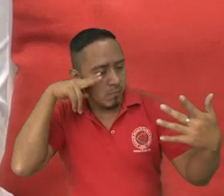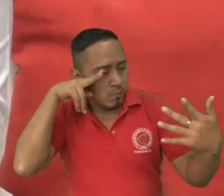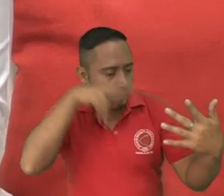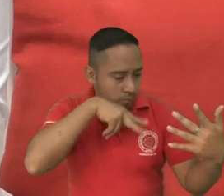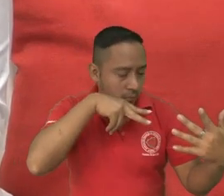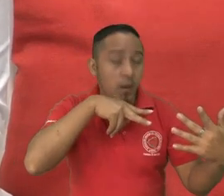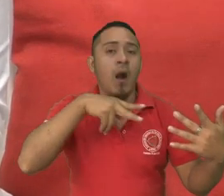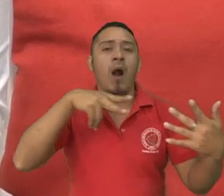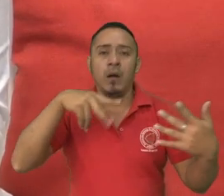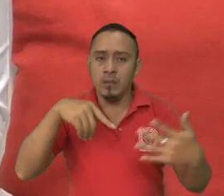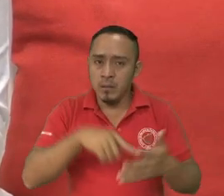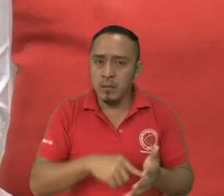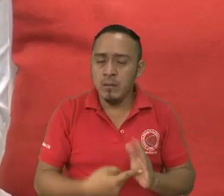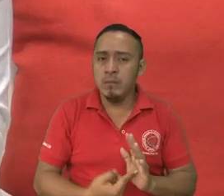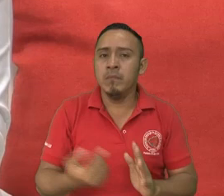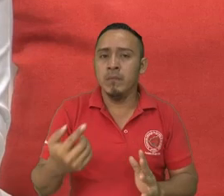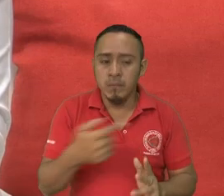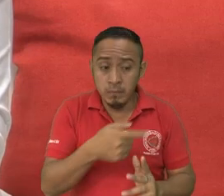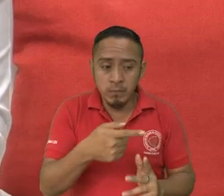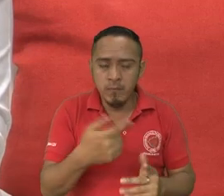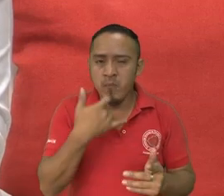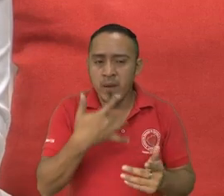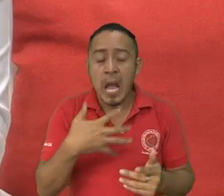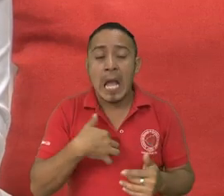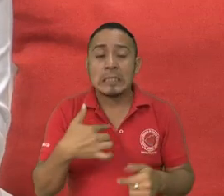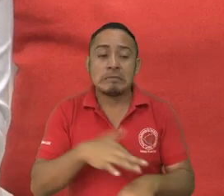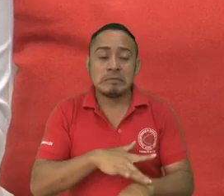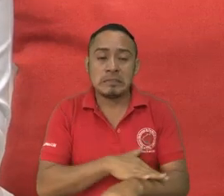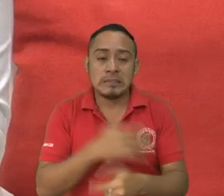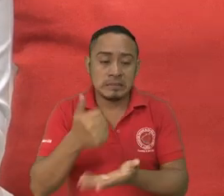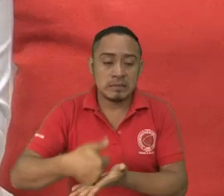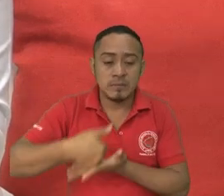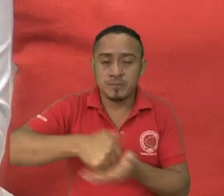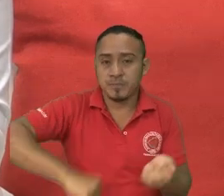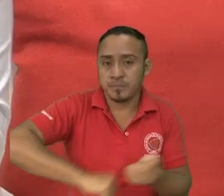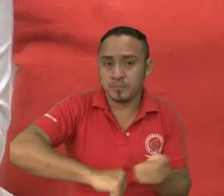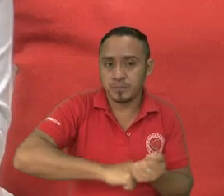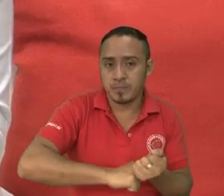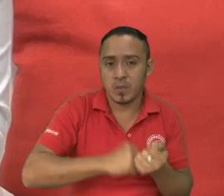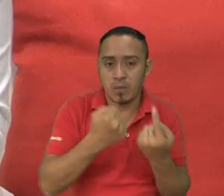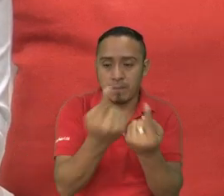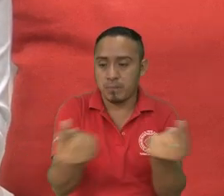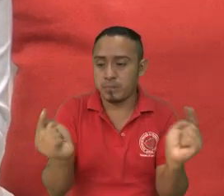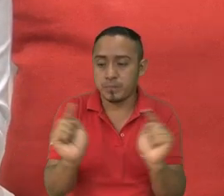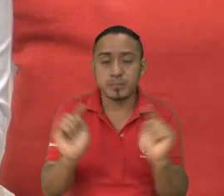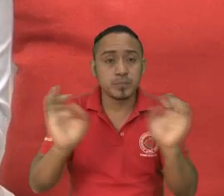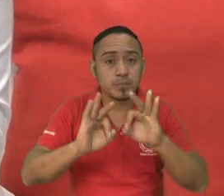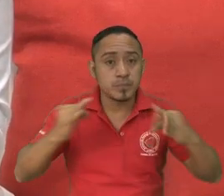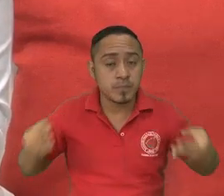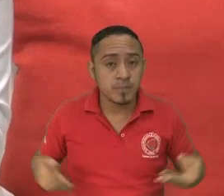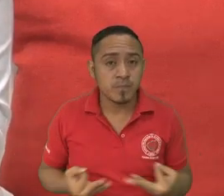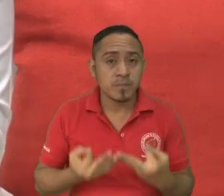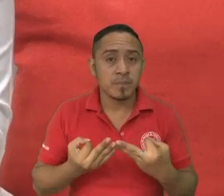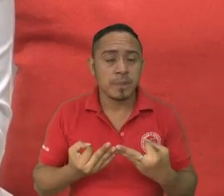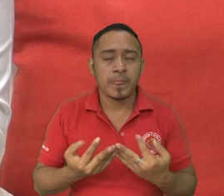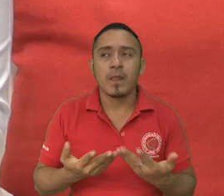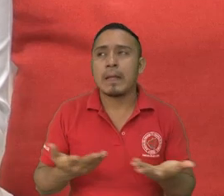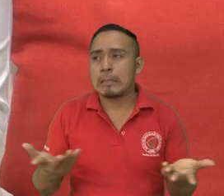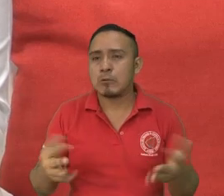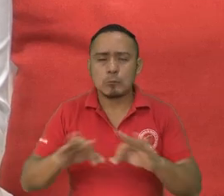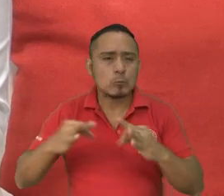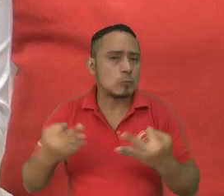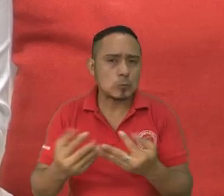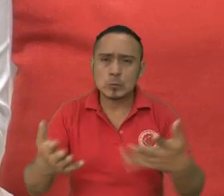que ellos necesitan de su apoyo emocional y tanto el entorno familiar, porque si la familia